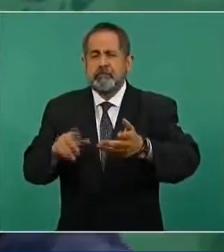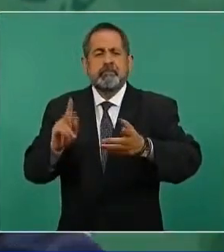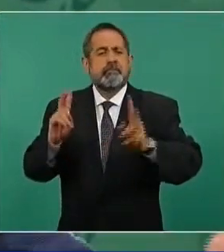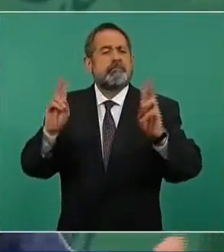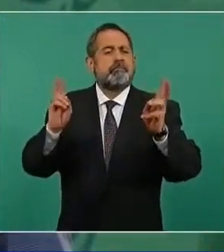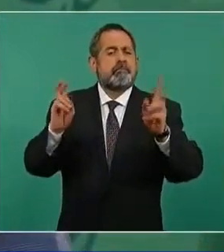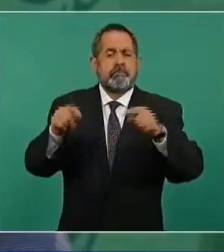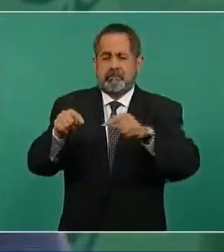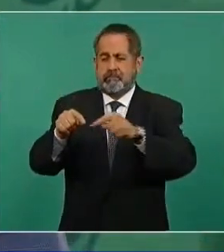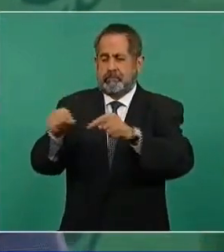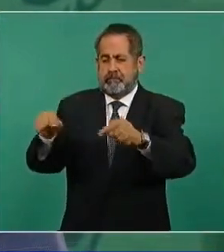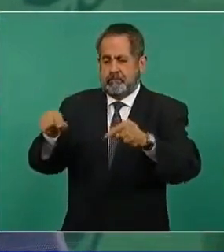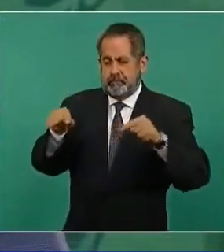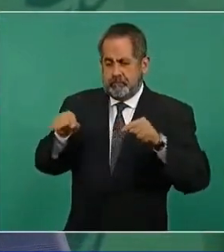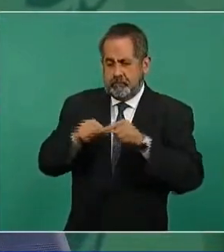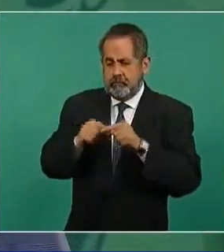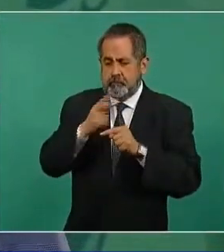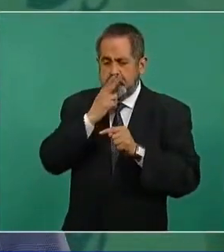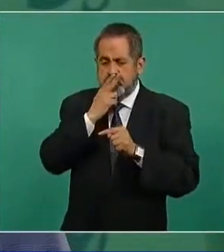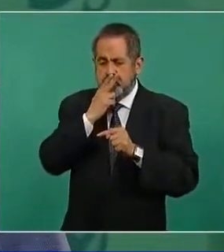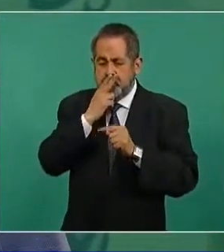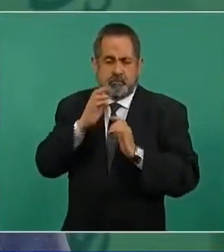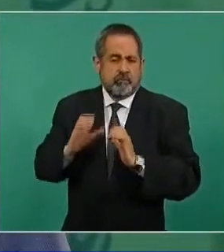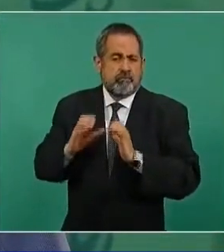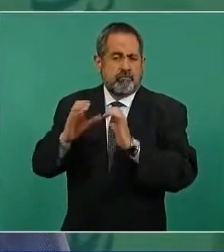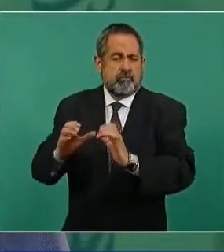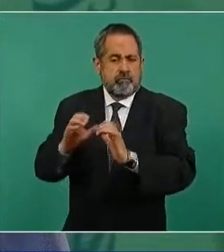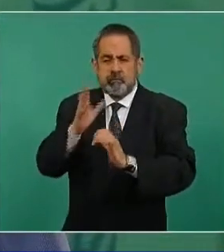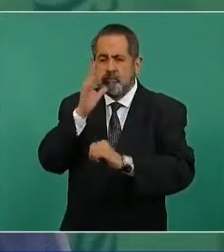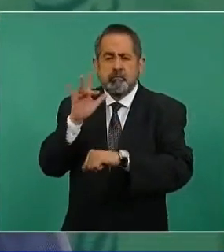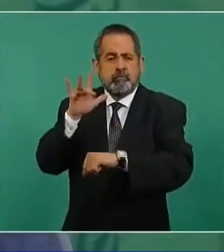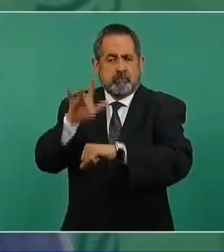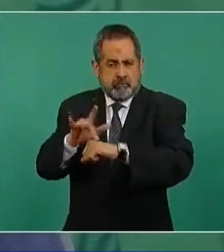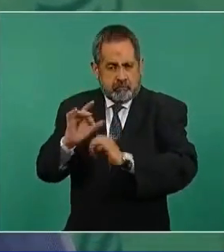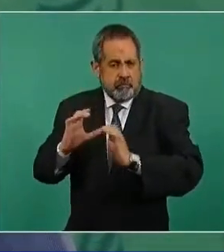zonas de reserva